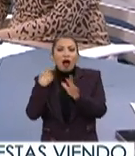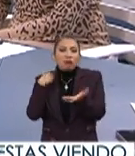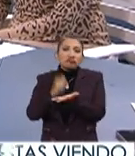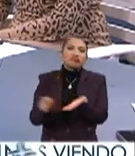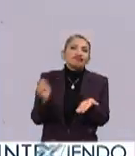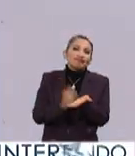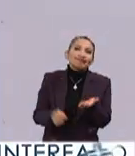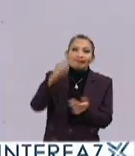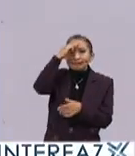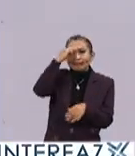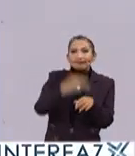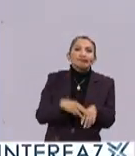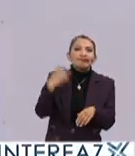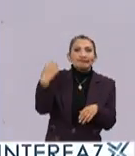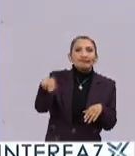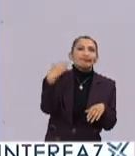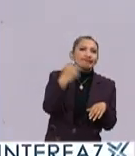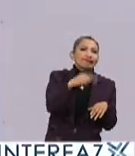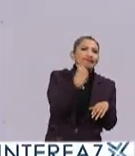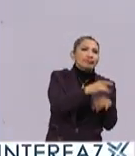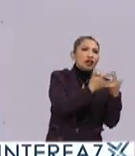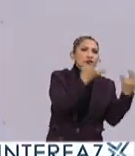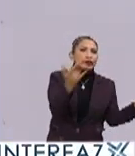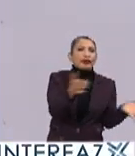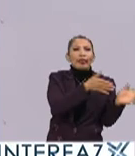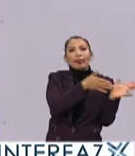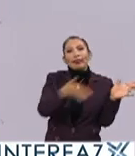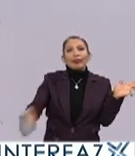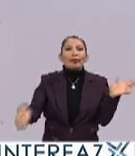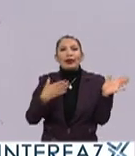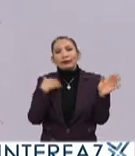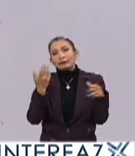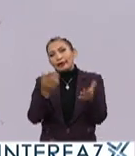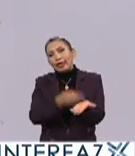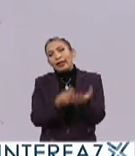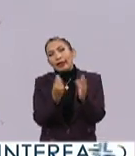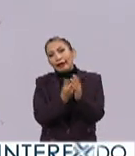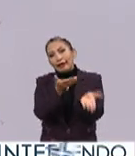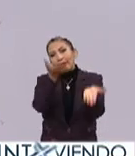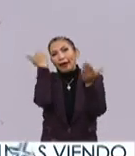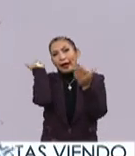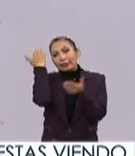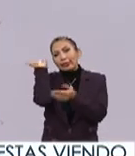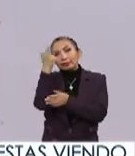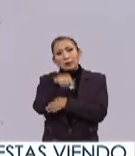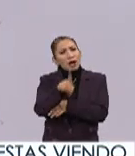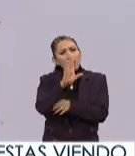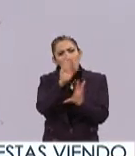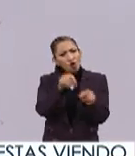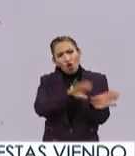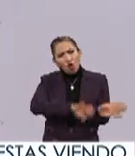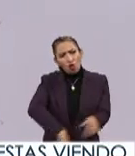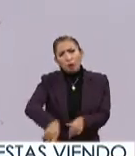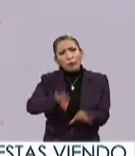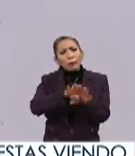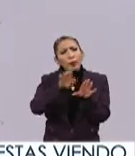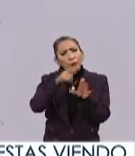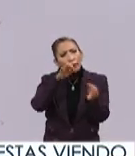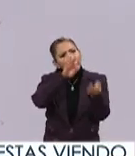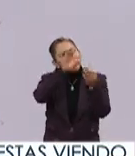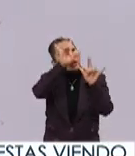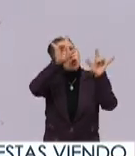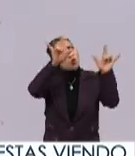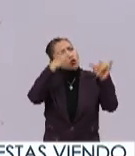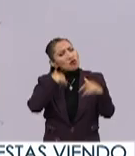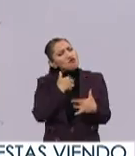y memorizarse una historia lineal que nos han querido venir enseñando a lo largo del tiempo, sino más bien, sí, estar frente a un